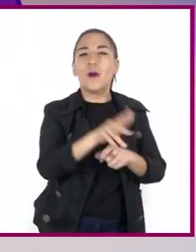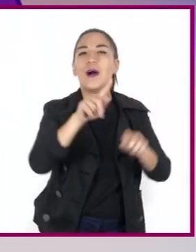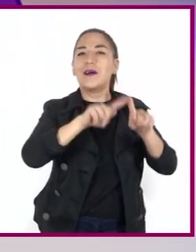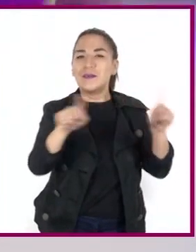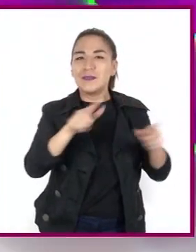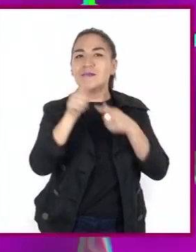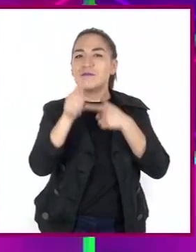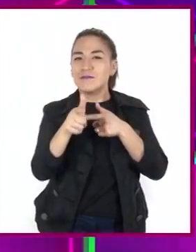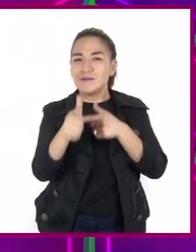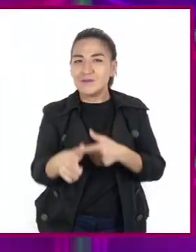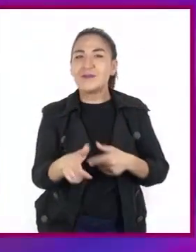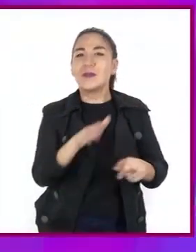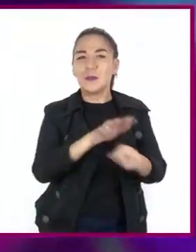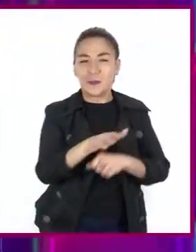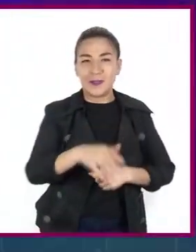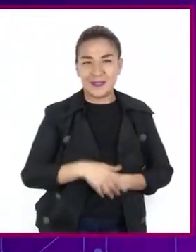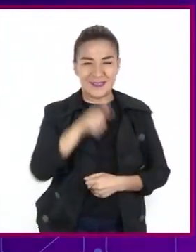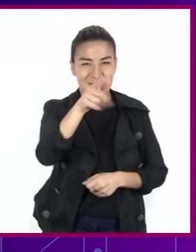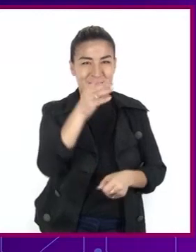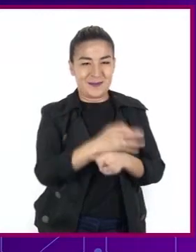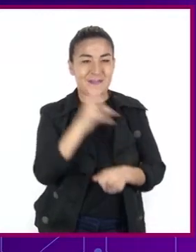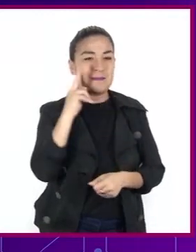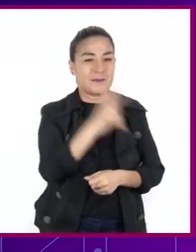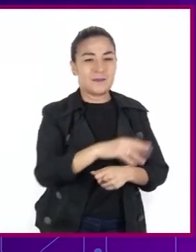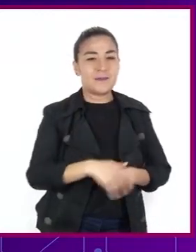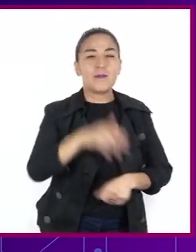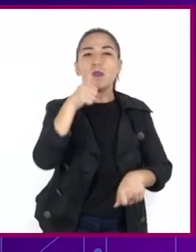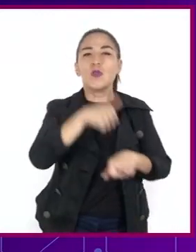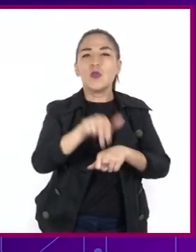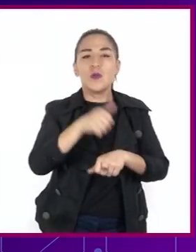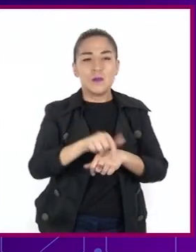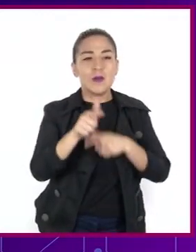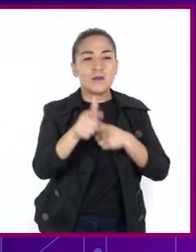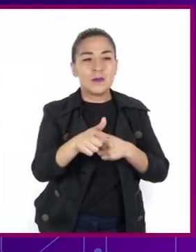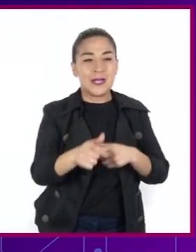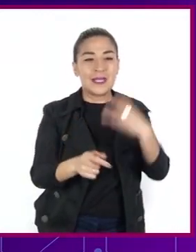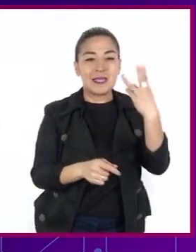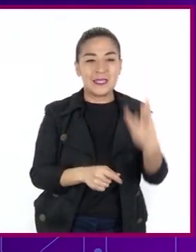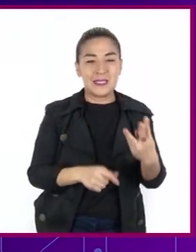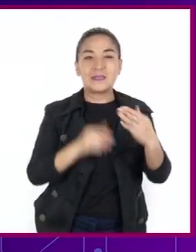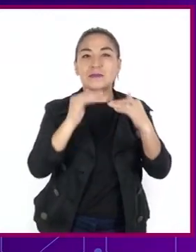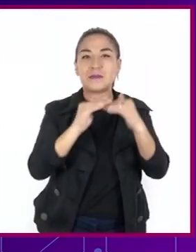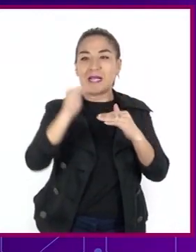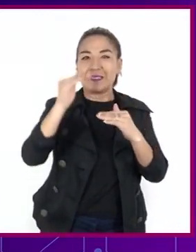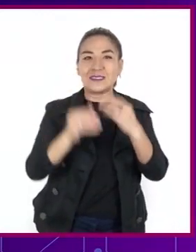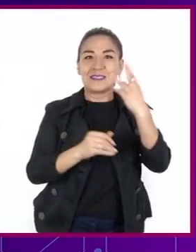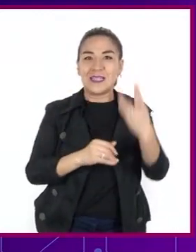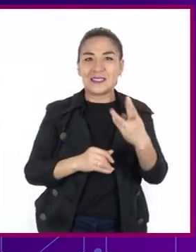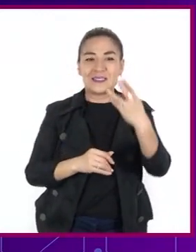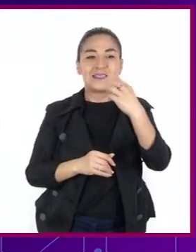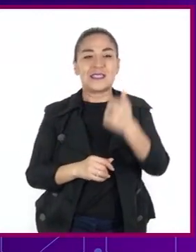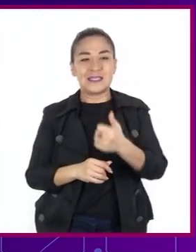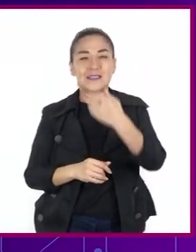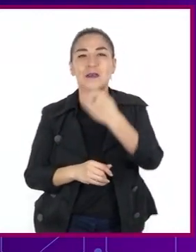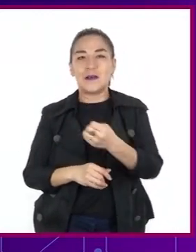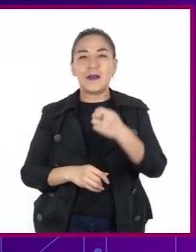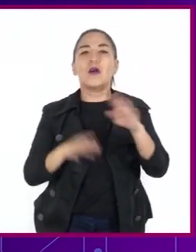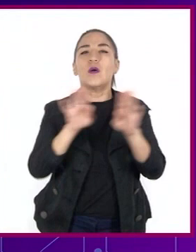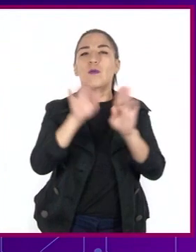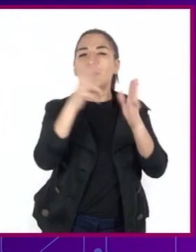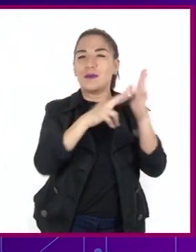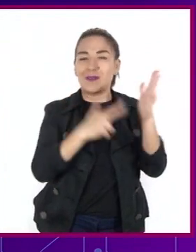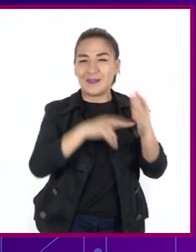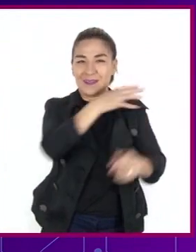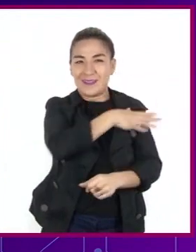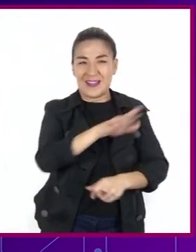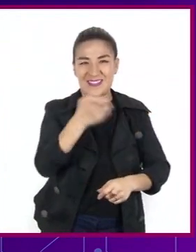sucesión? Como pueden notar, la sucesión numérica aumenta de 3 en 3. Entonces, para escribir la regla general de